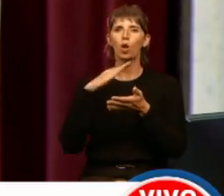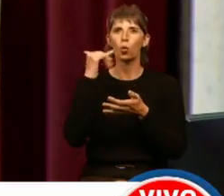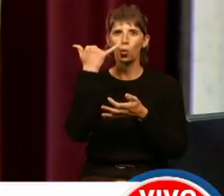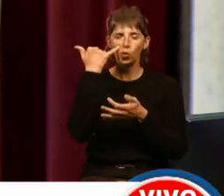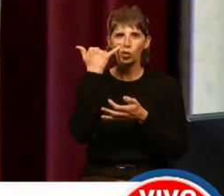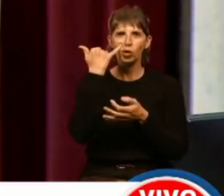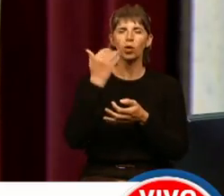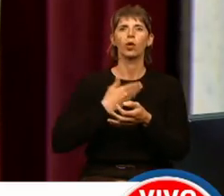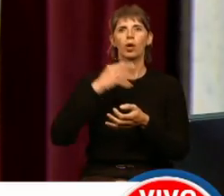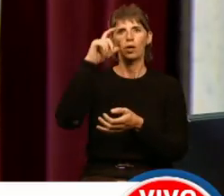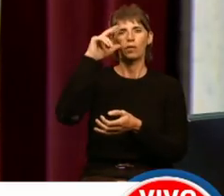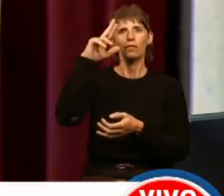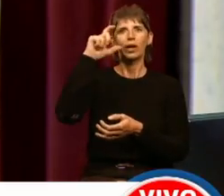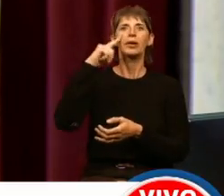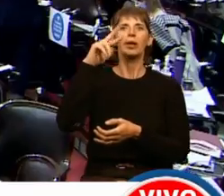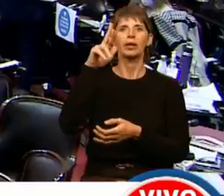julio ferreira